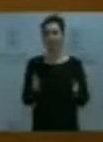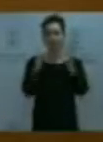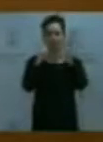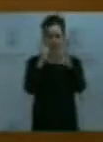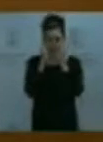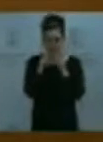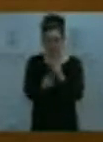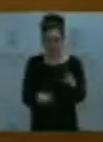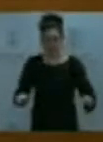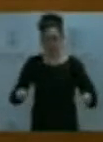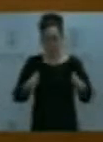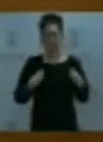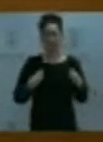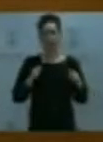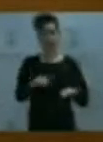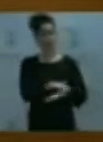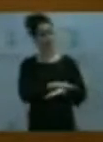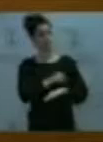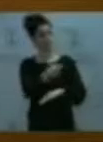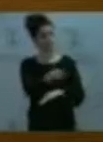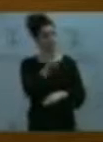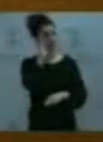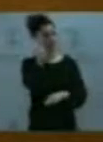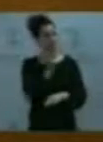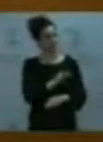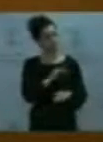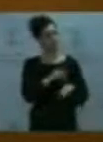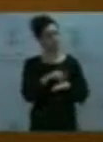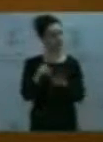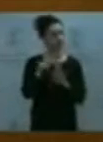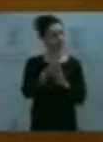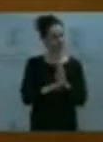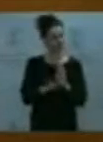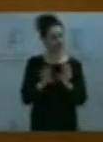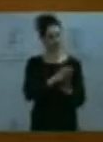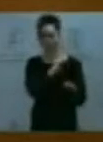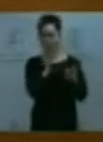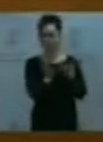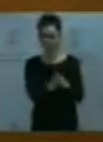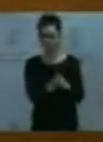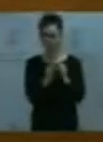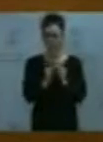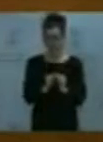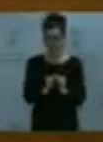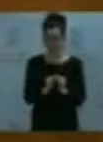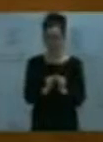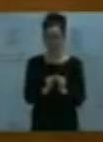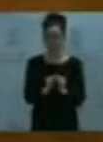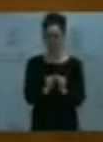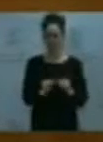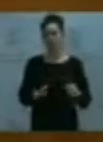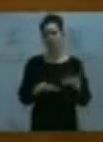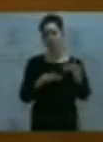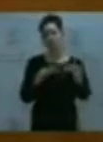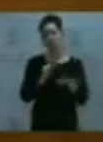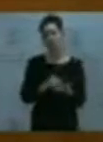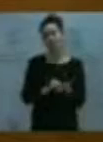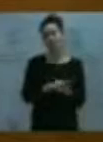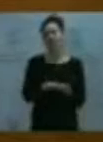de encuadernar un plan por enésima vez, habla de un cronograma que ya un año entero se